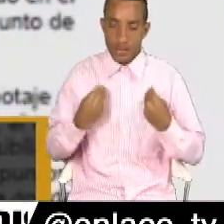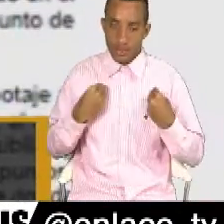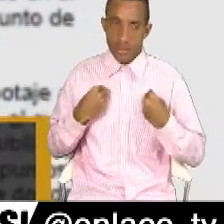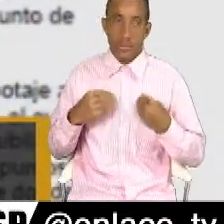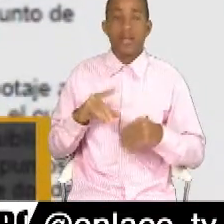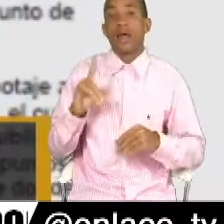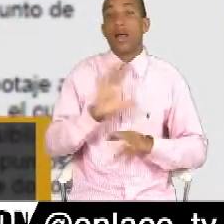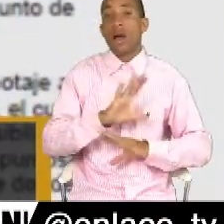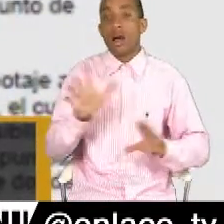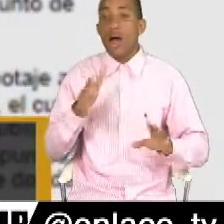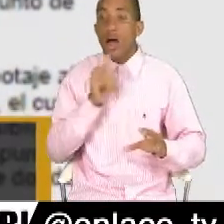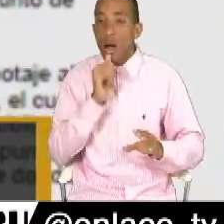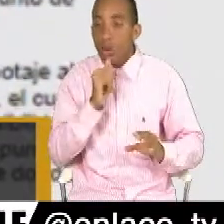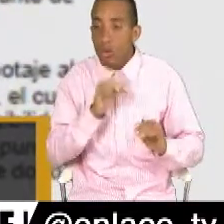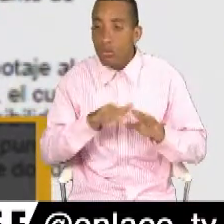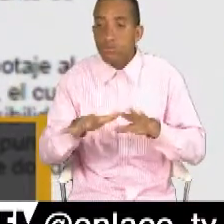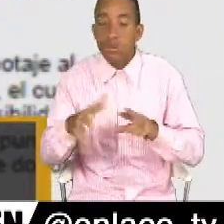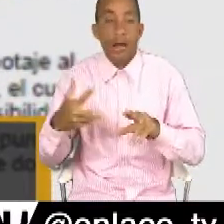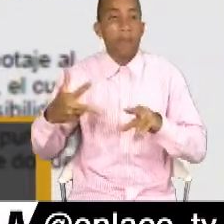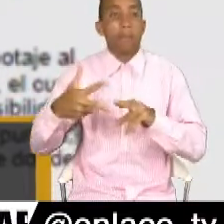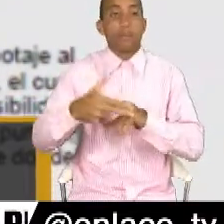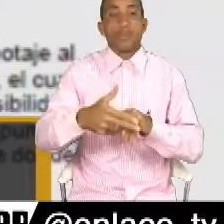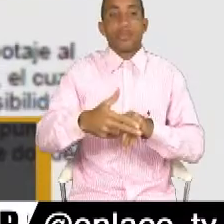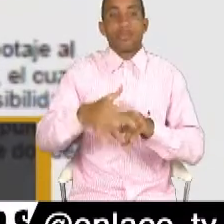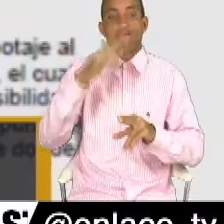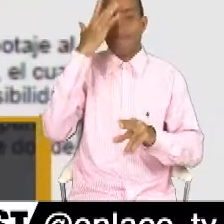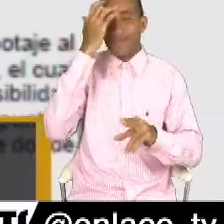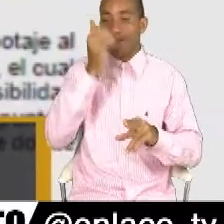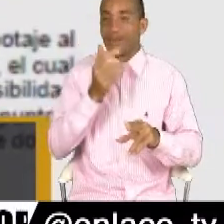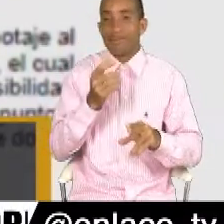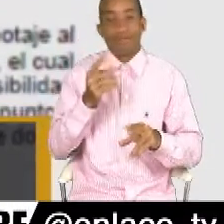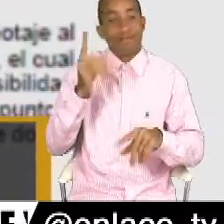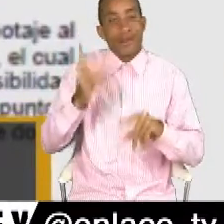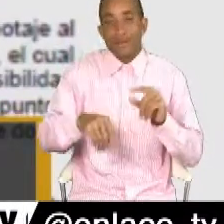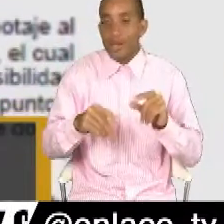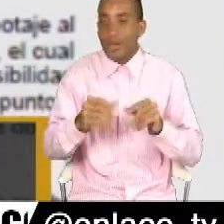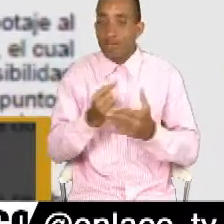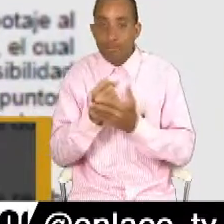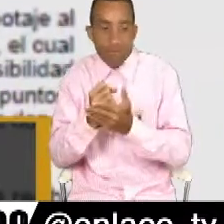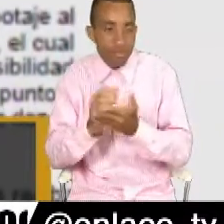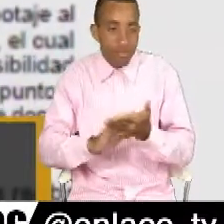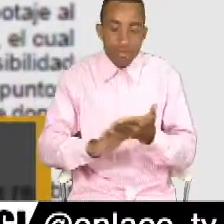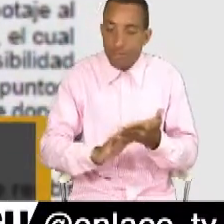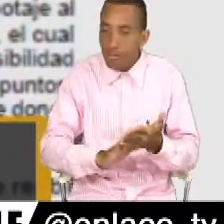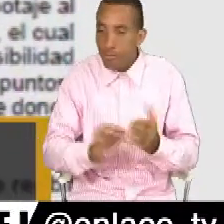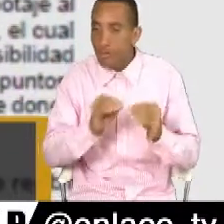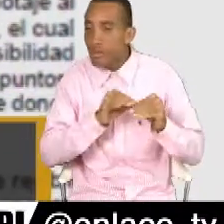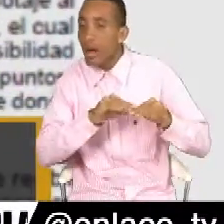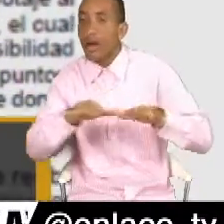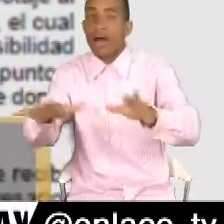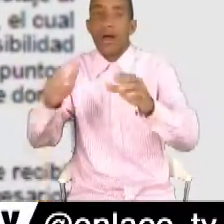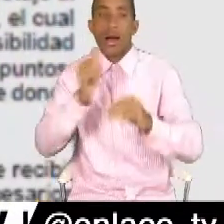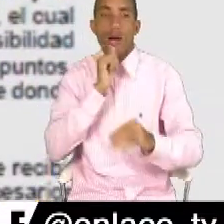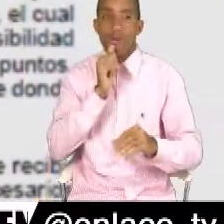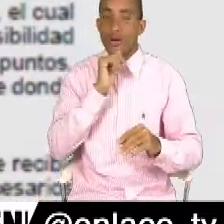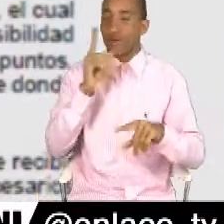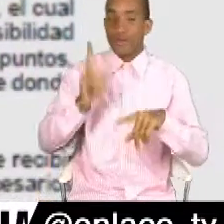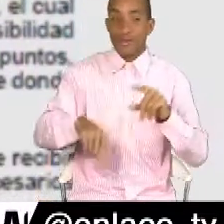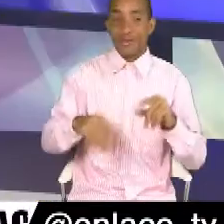agua en las próximas horas por la imposibilidad de ingresar los insumos necesarios para el tratamiento del líquido en el acueducto veredal de ese